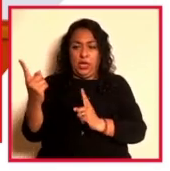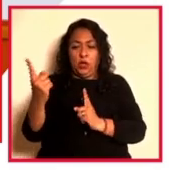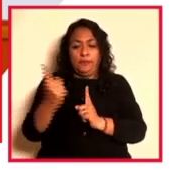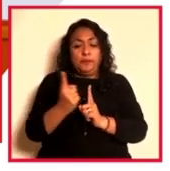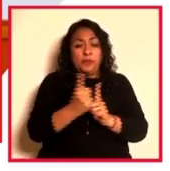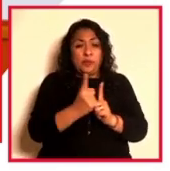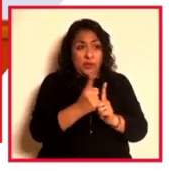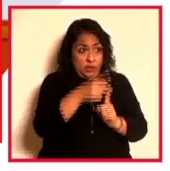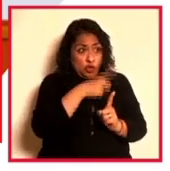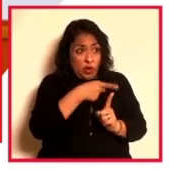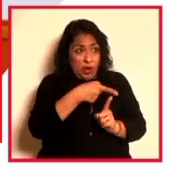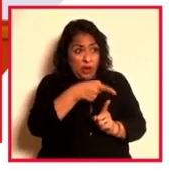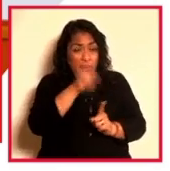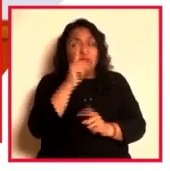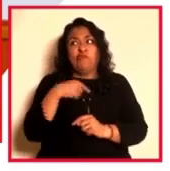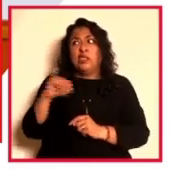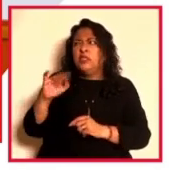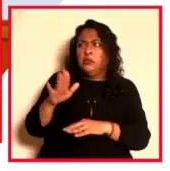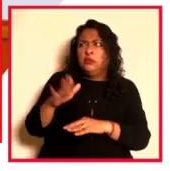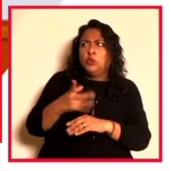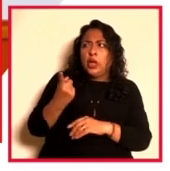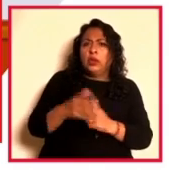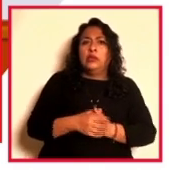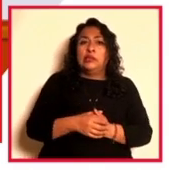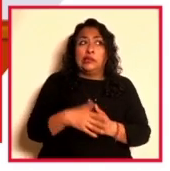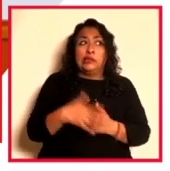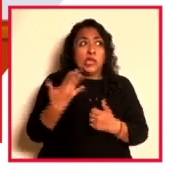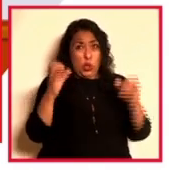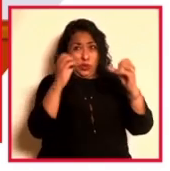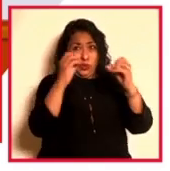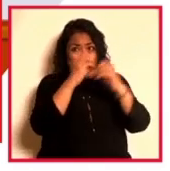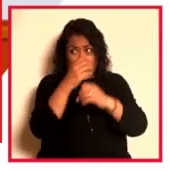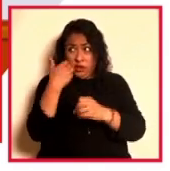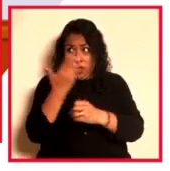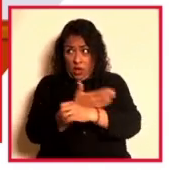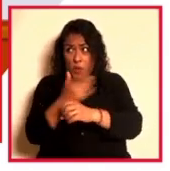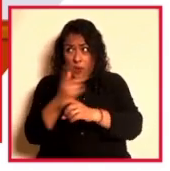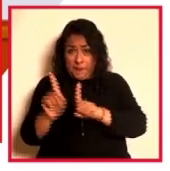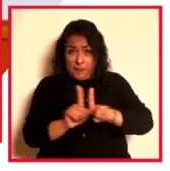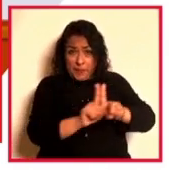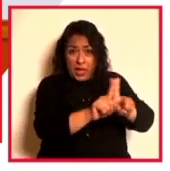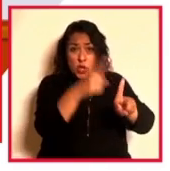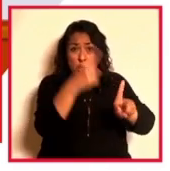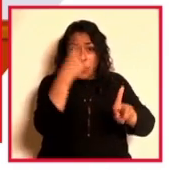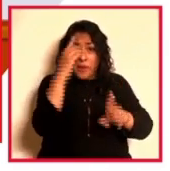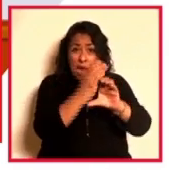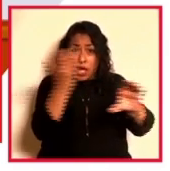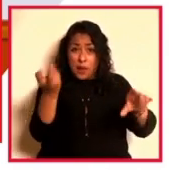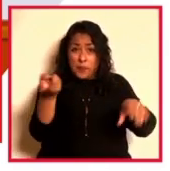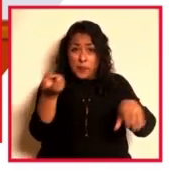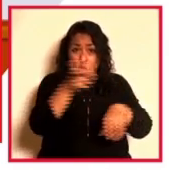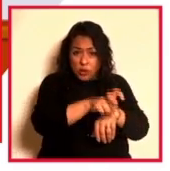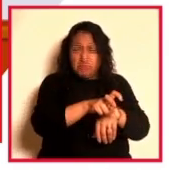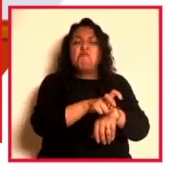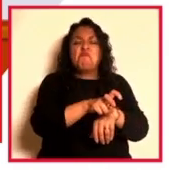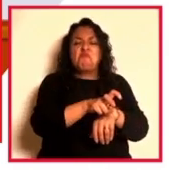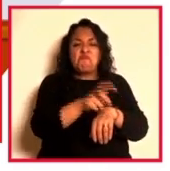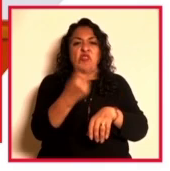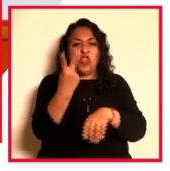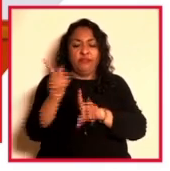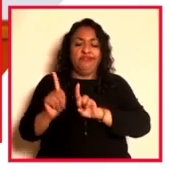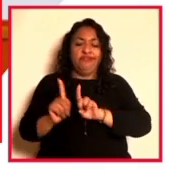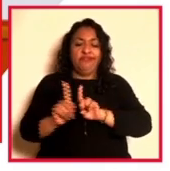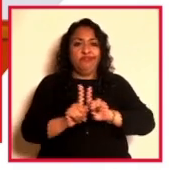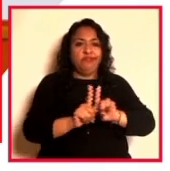sola le digo sí por qué está muy oscuro no quiere que le acompañe a que tome el camión me acompañó mientras